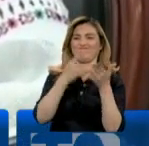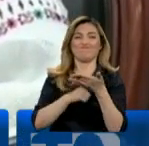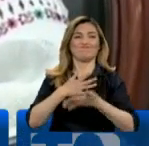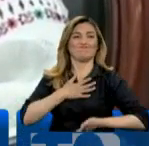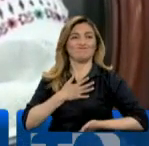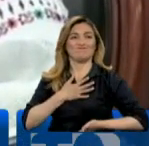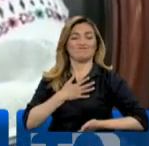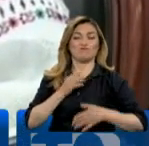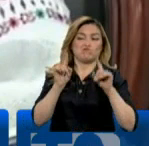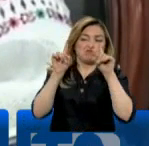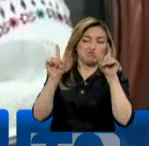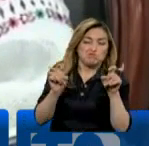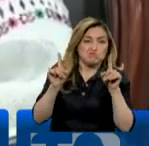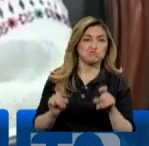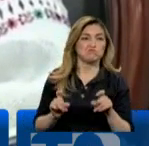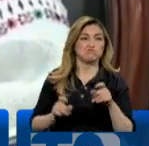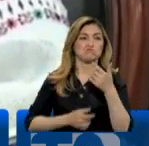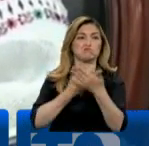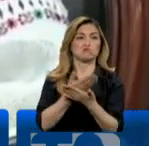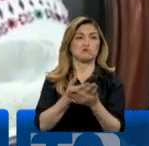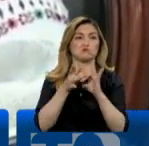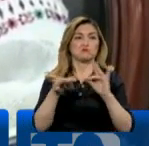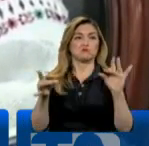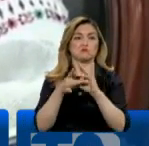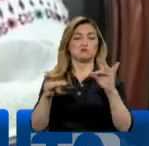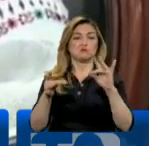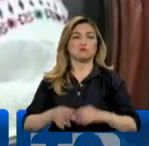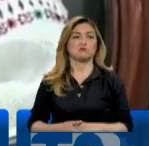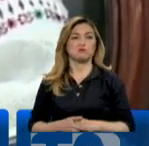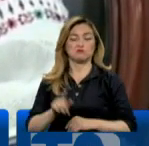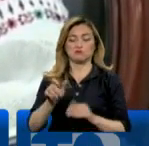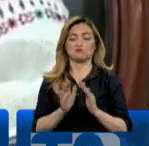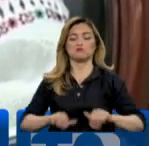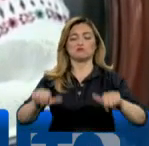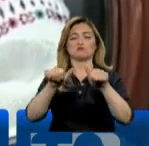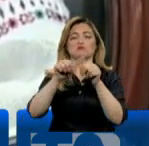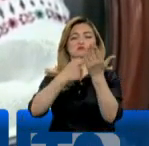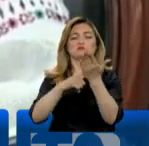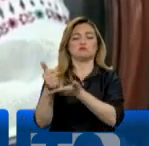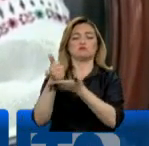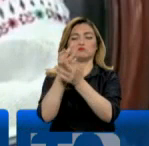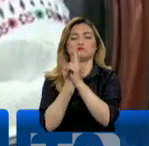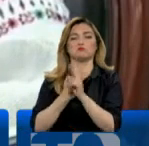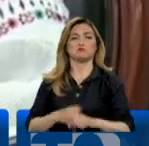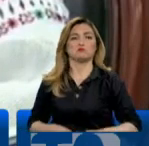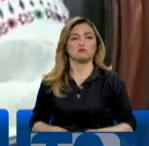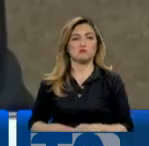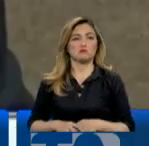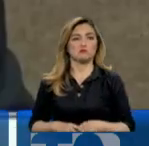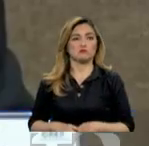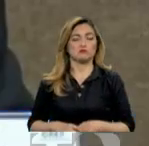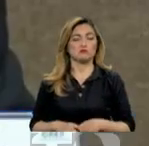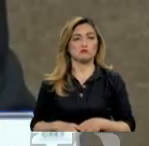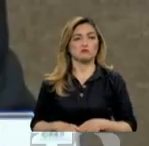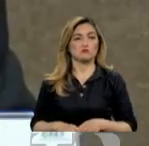tengo algunas inquietudes las voy a presentar por escrito y requiero que el área pertinente negra ronda también por escrito